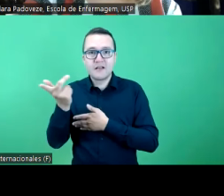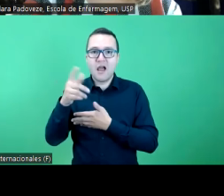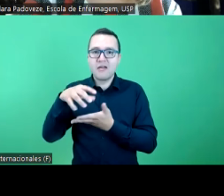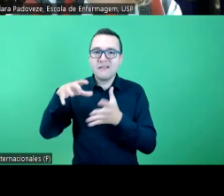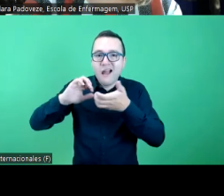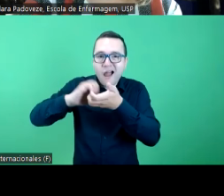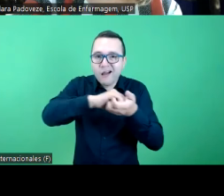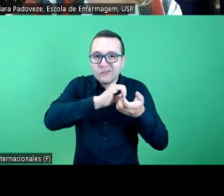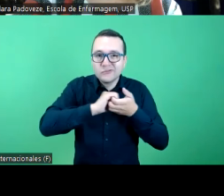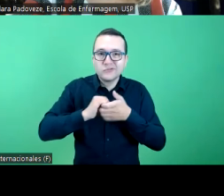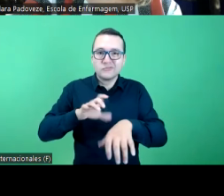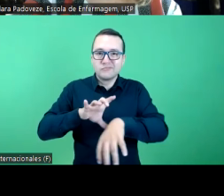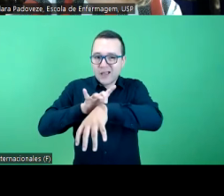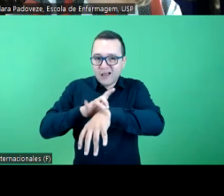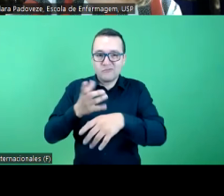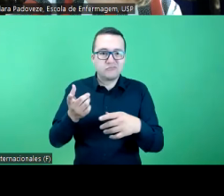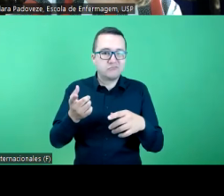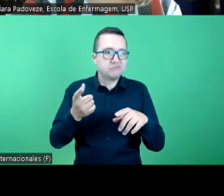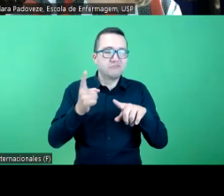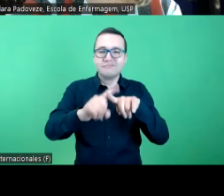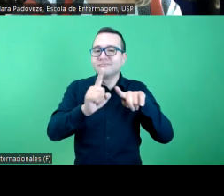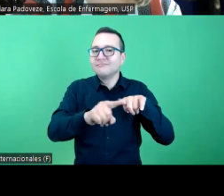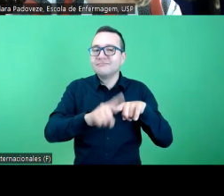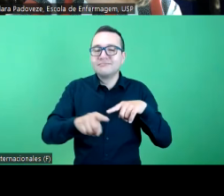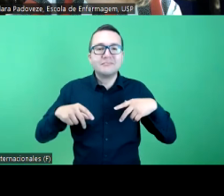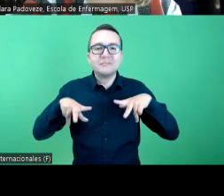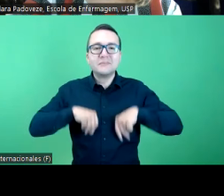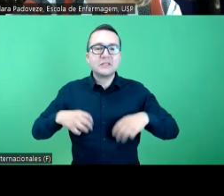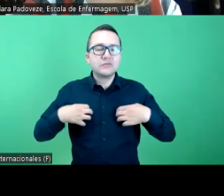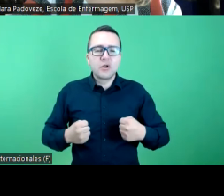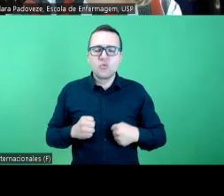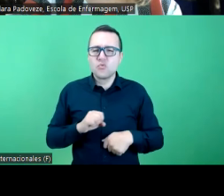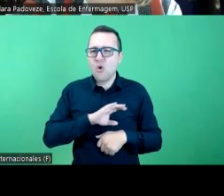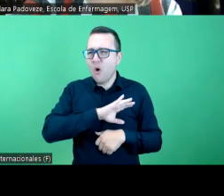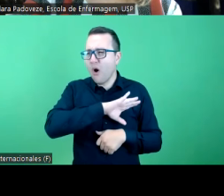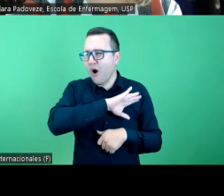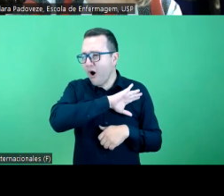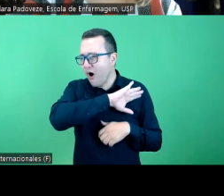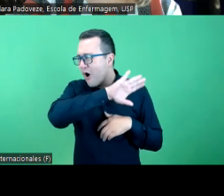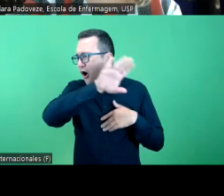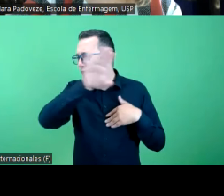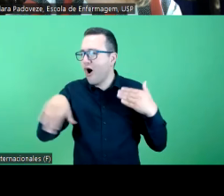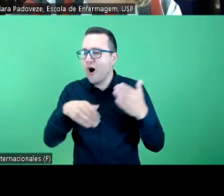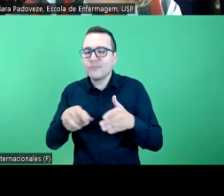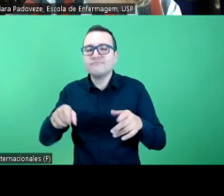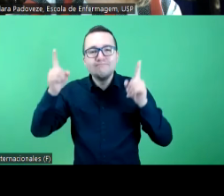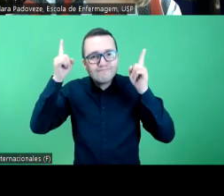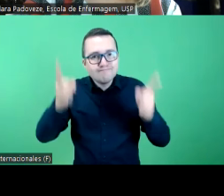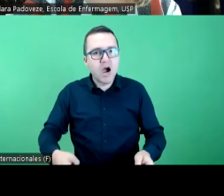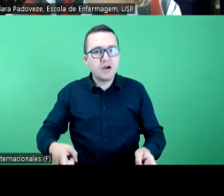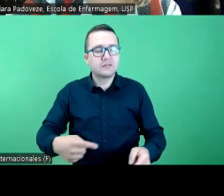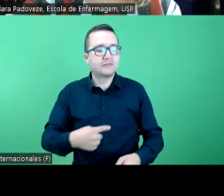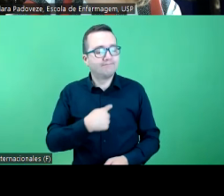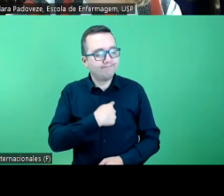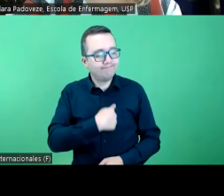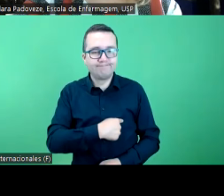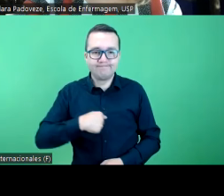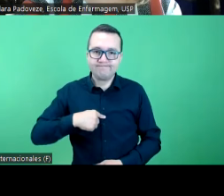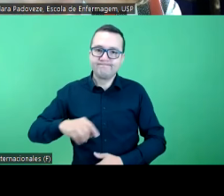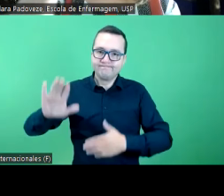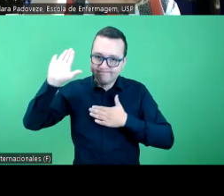todos, absolutamente todos, deben comprometerse a trabajar por los pacientes, de